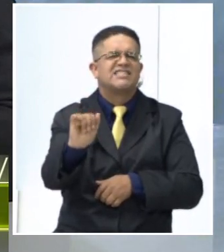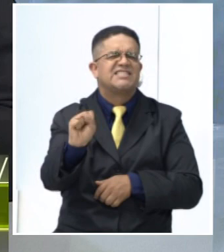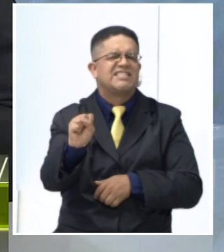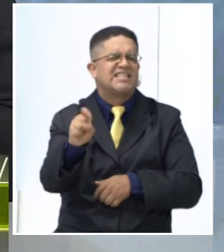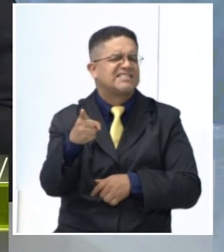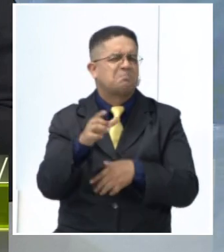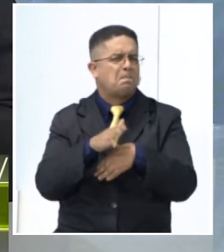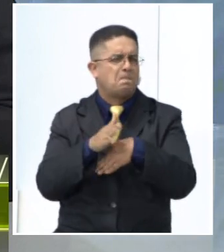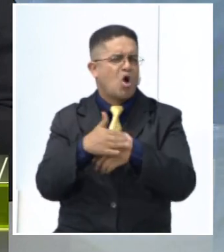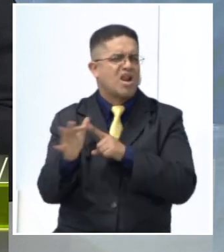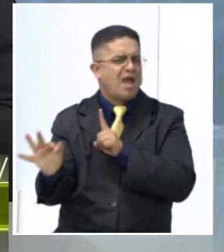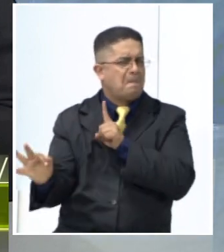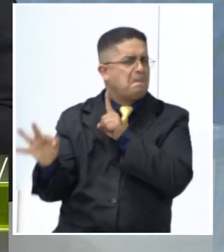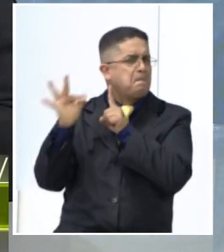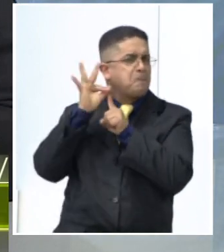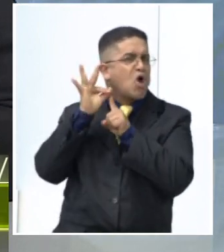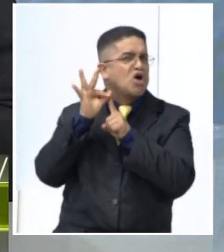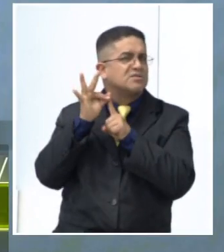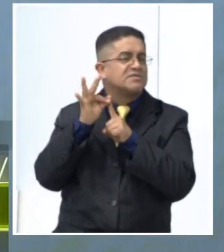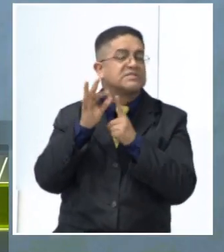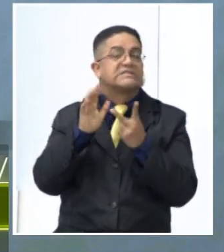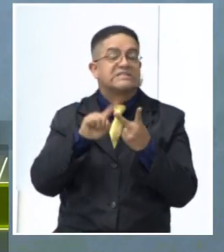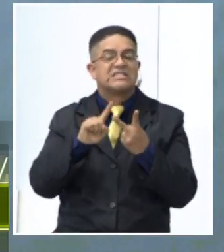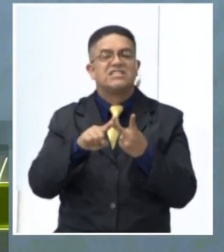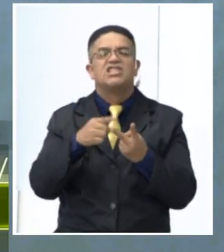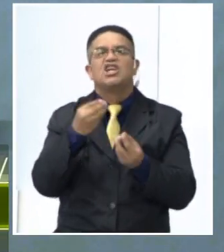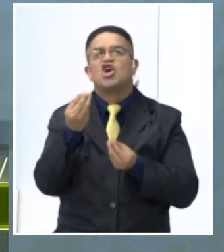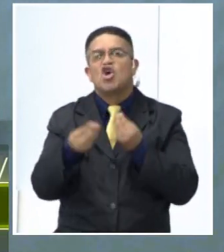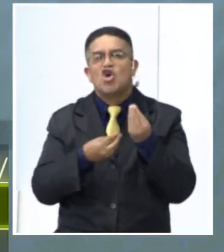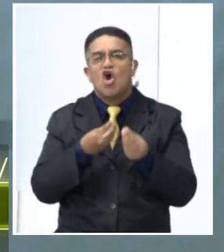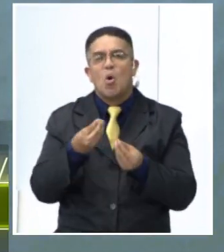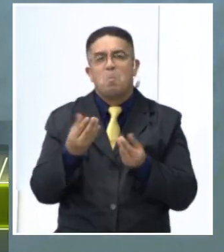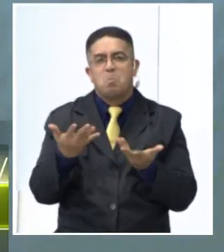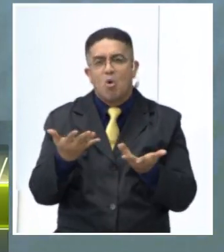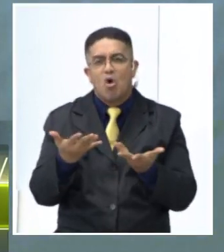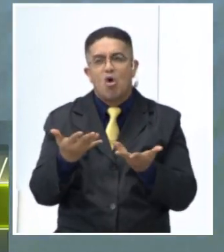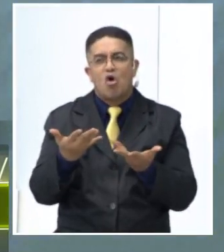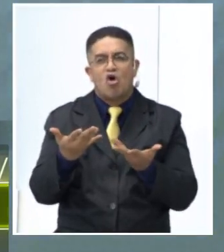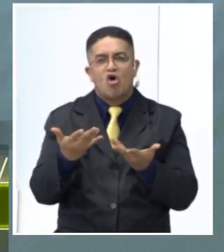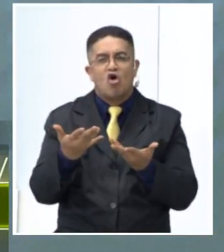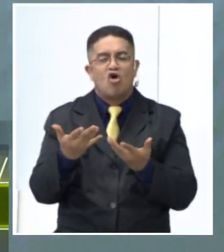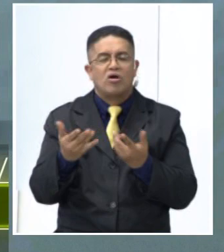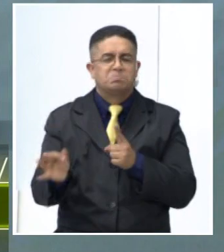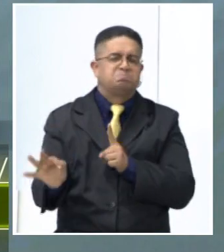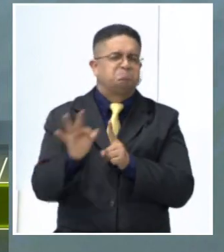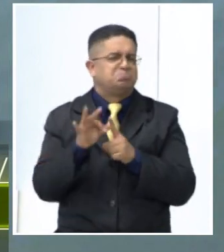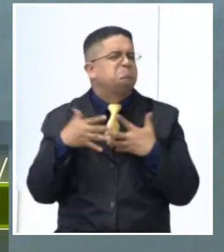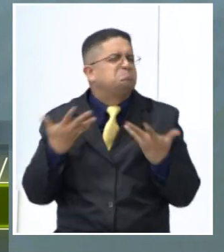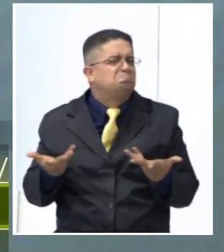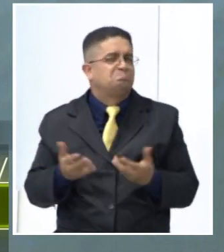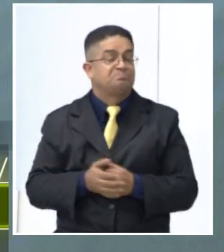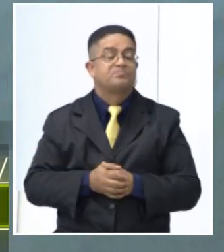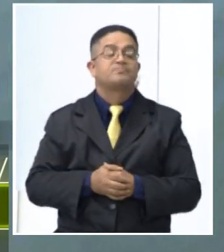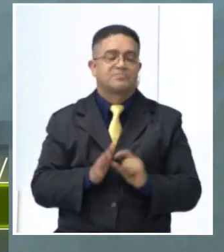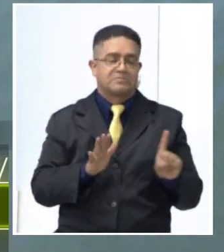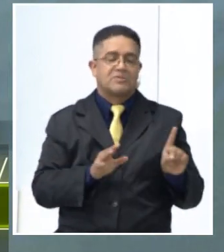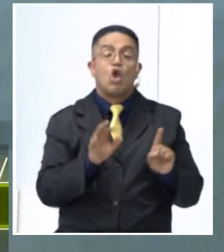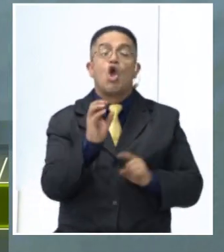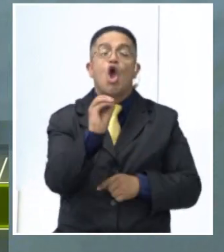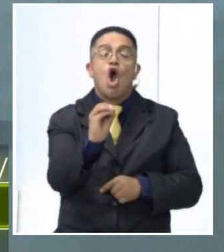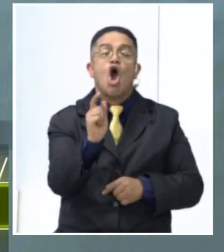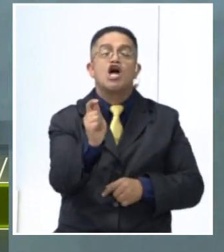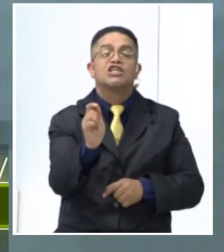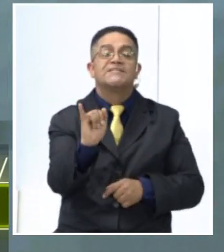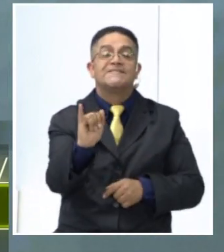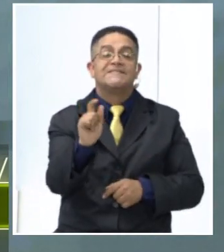de este tipo de infección y cuáles son los órganos que pudiesen contribuir a que se forme este tipo de infección? Ok, la otitis es